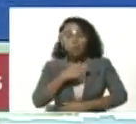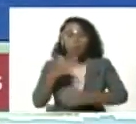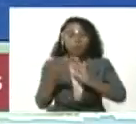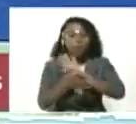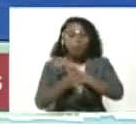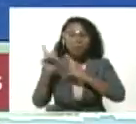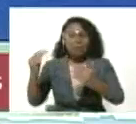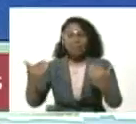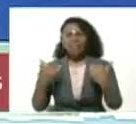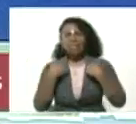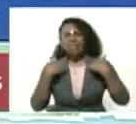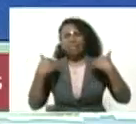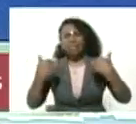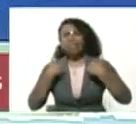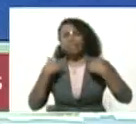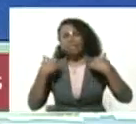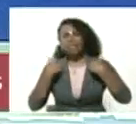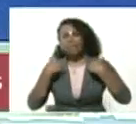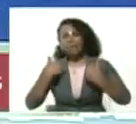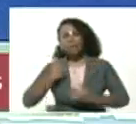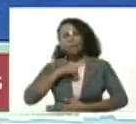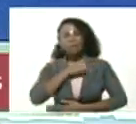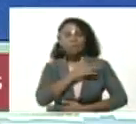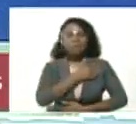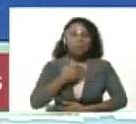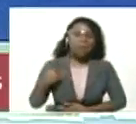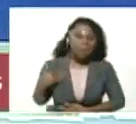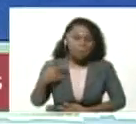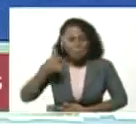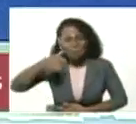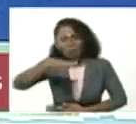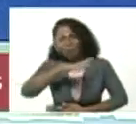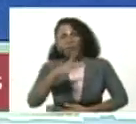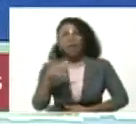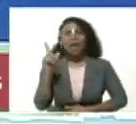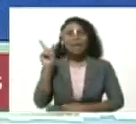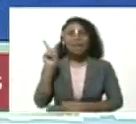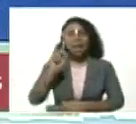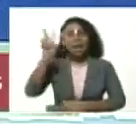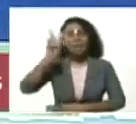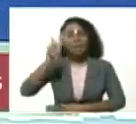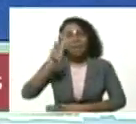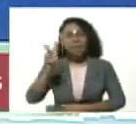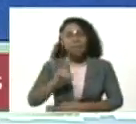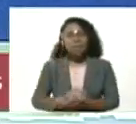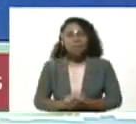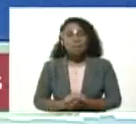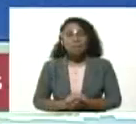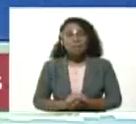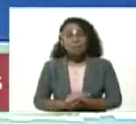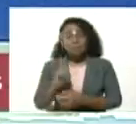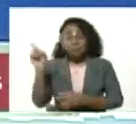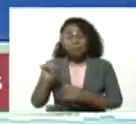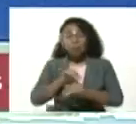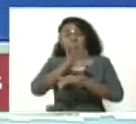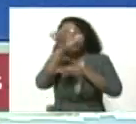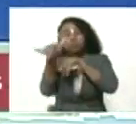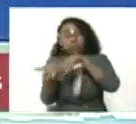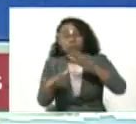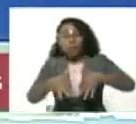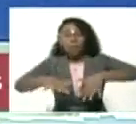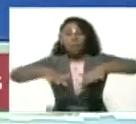que ha sufrido nuestro querido pueblo de Tovar y todo el Valle de los Mocotíes es un deslave de la